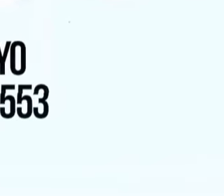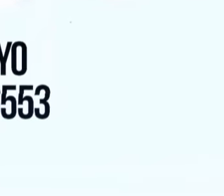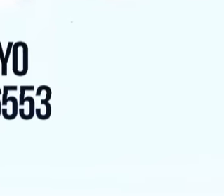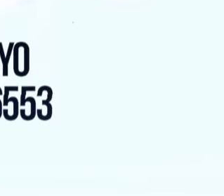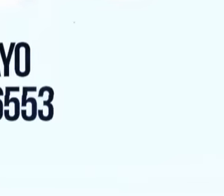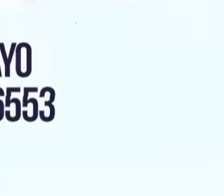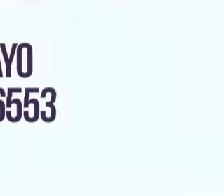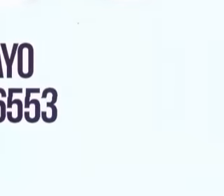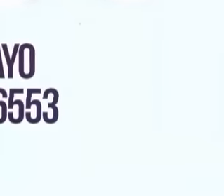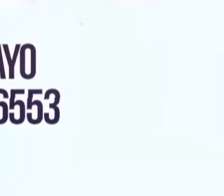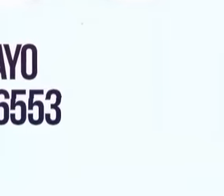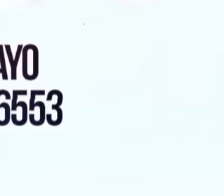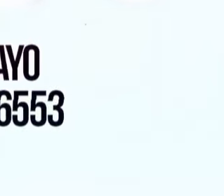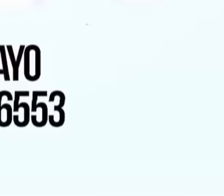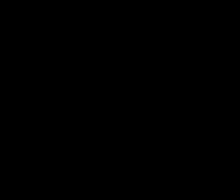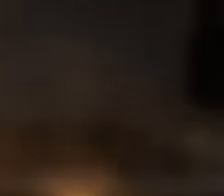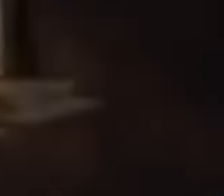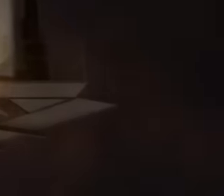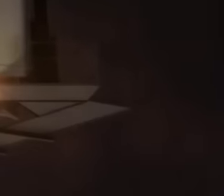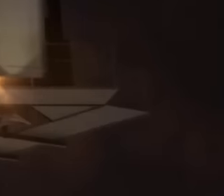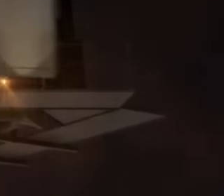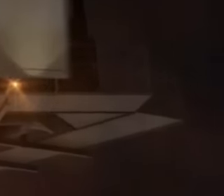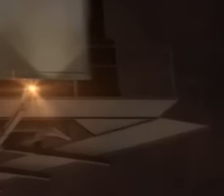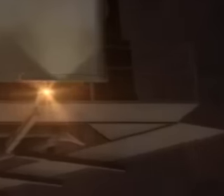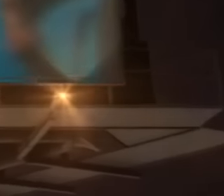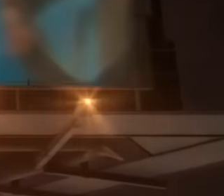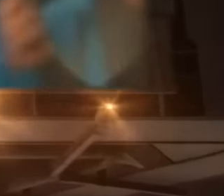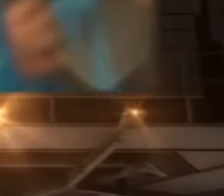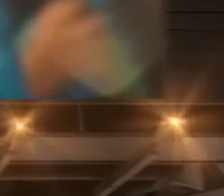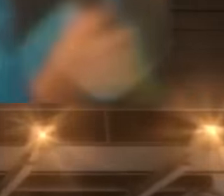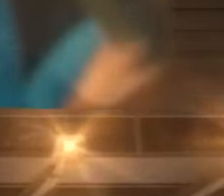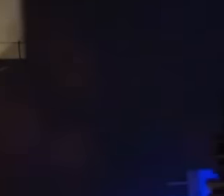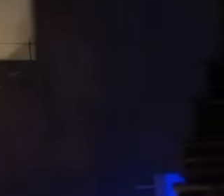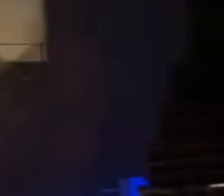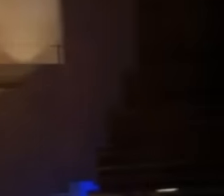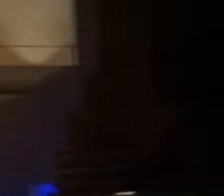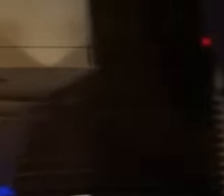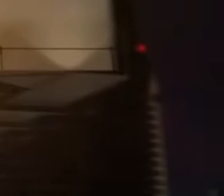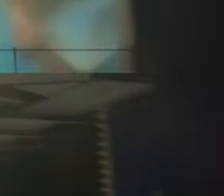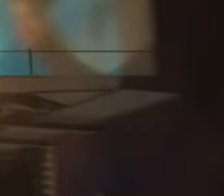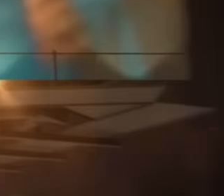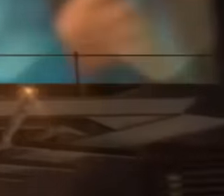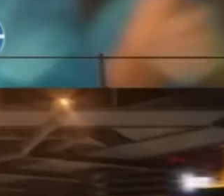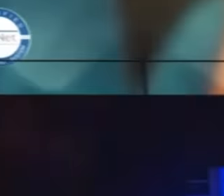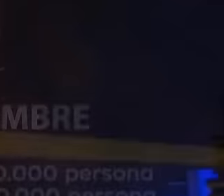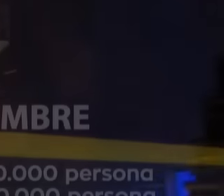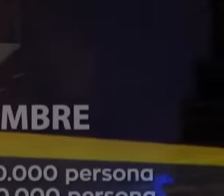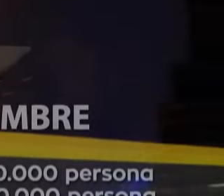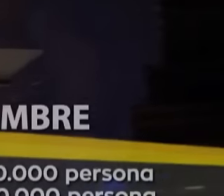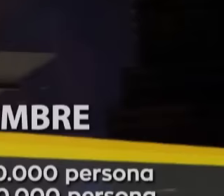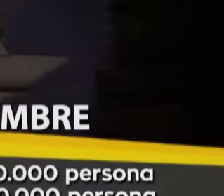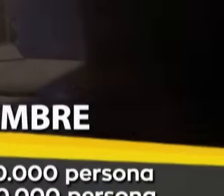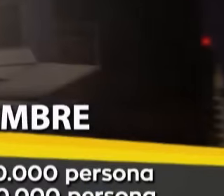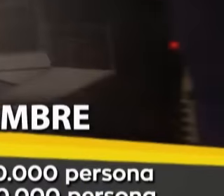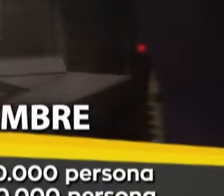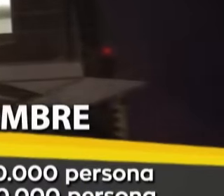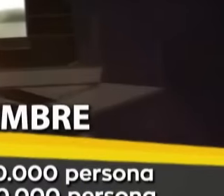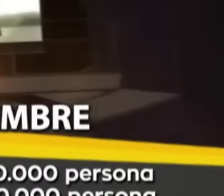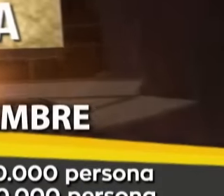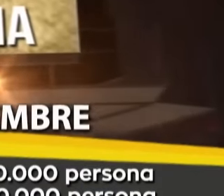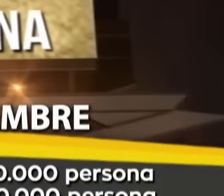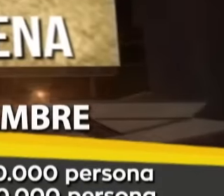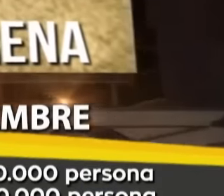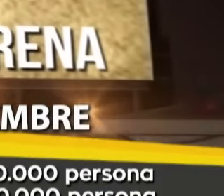y psicología. El gran baile de fin de año del Club Infantas los invita a disfrutar con Rica Arena.